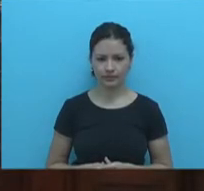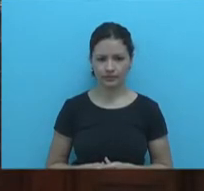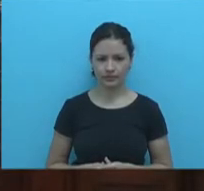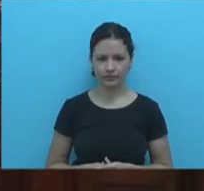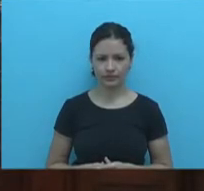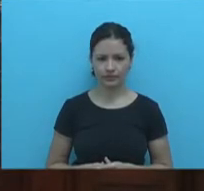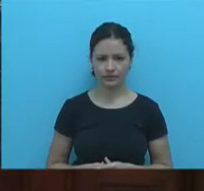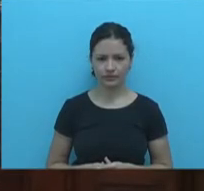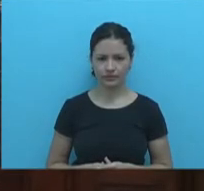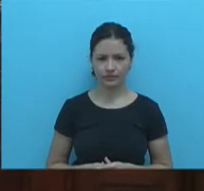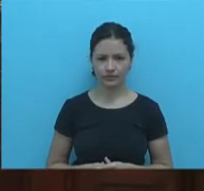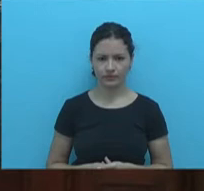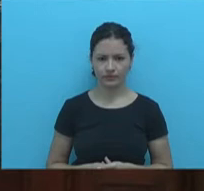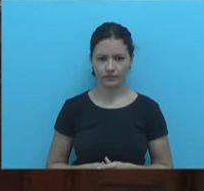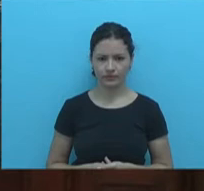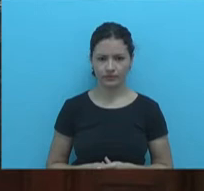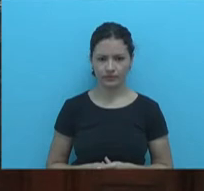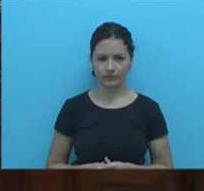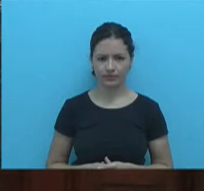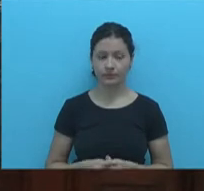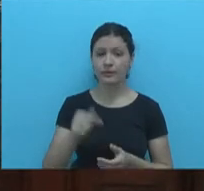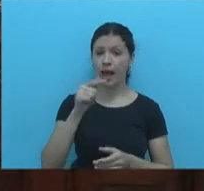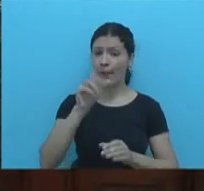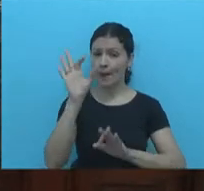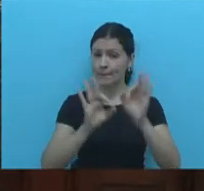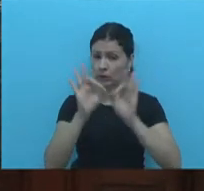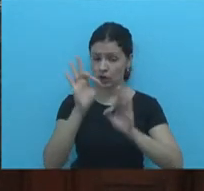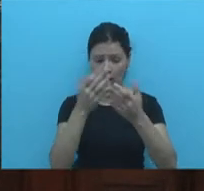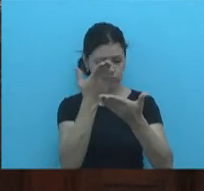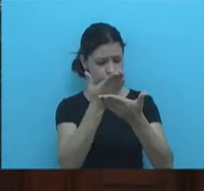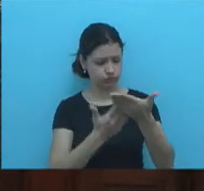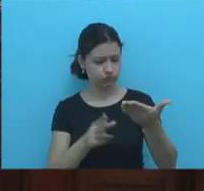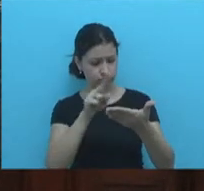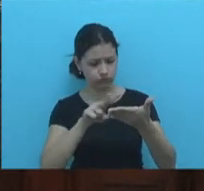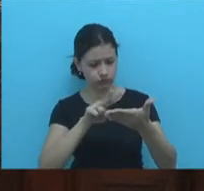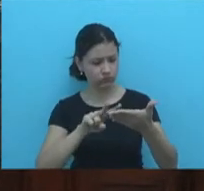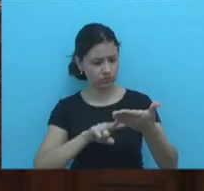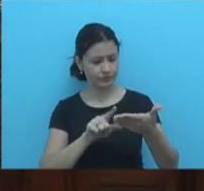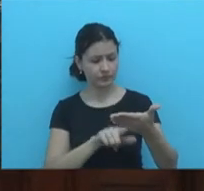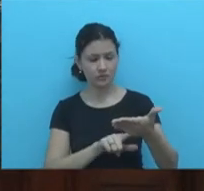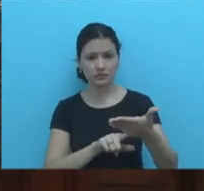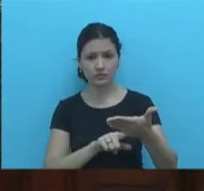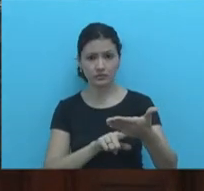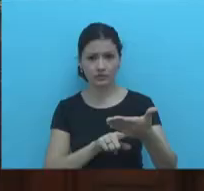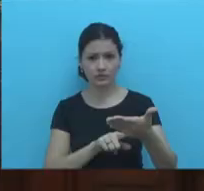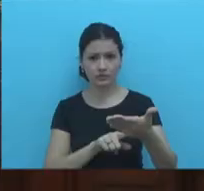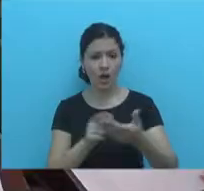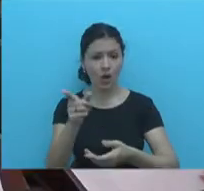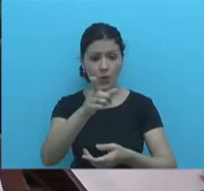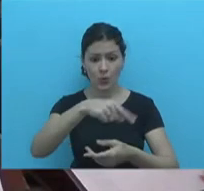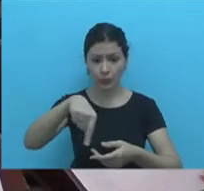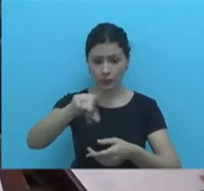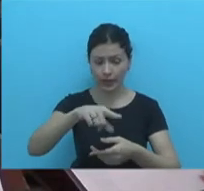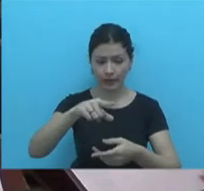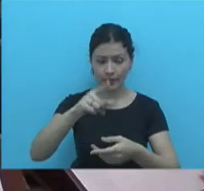es con esta fundamentación y a partir de quién, de dónde nace, que son ustedes los que ven este